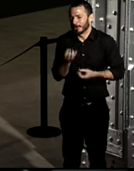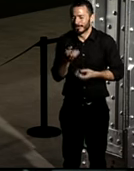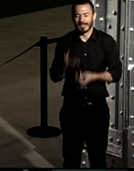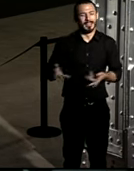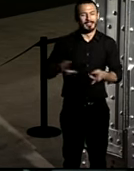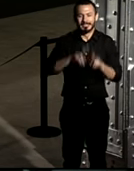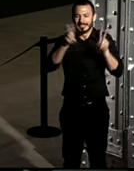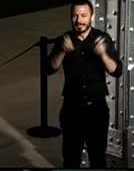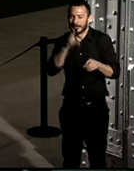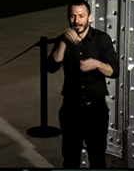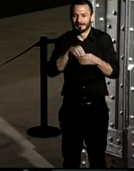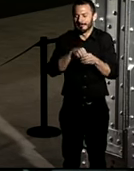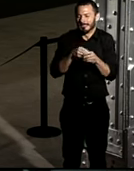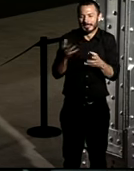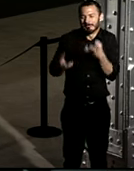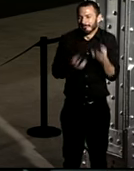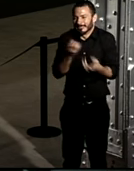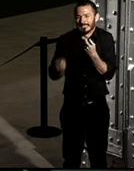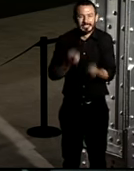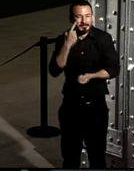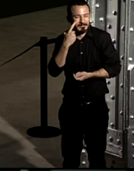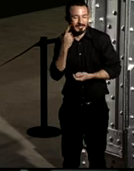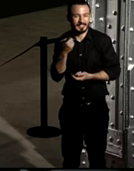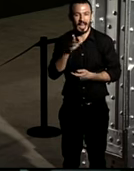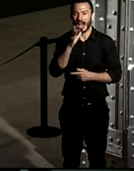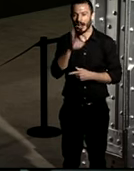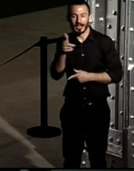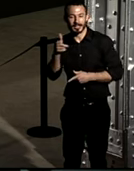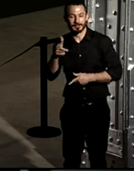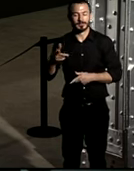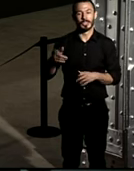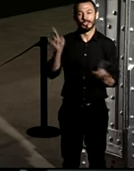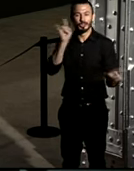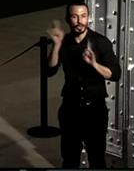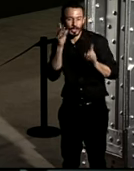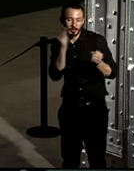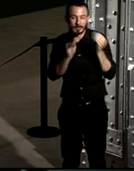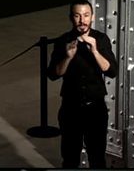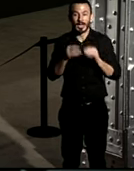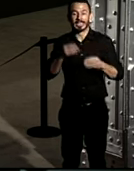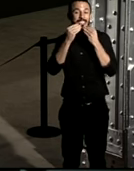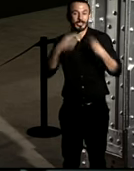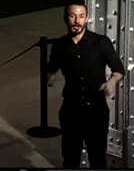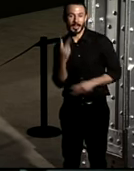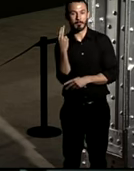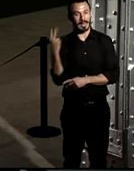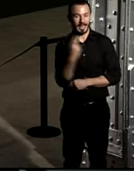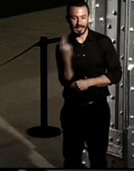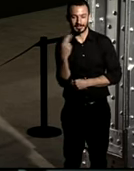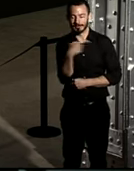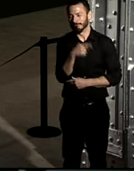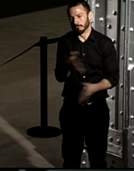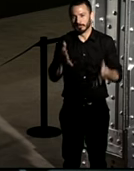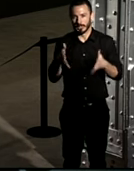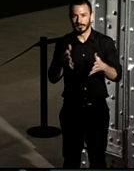se gesta en el cine español. Le está poniendo ahora mismo sonido a una historia de parejas que a ti te encantan. Yo recuerdo de ella sus cortos, pues por